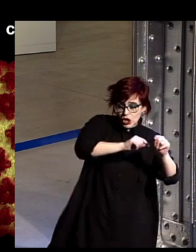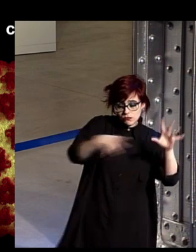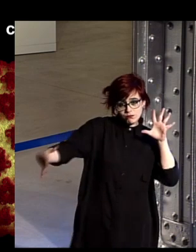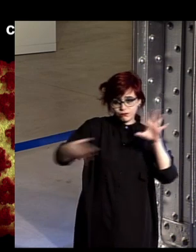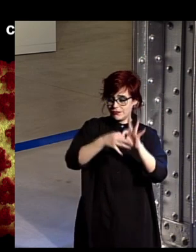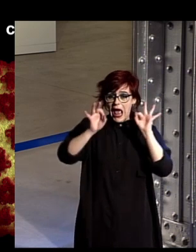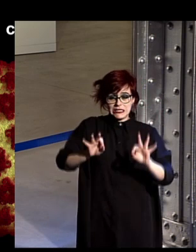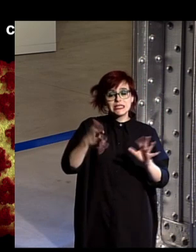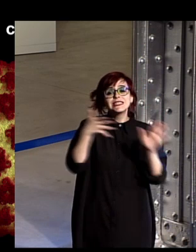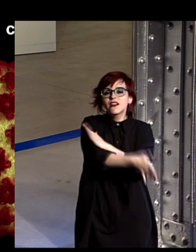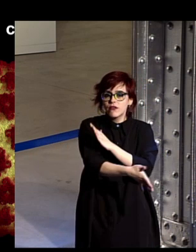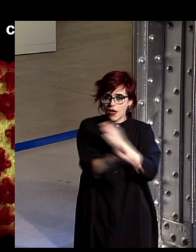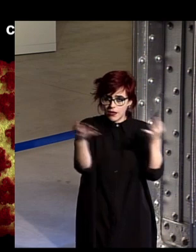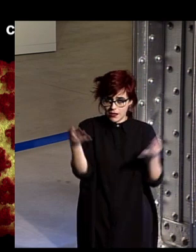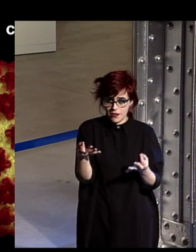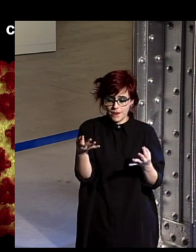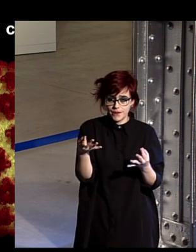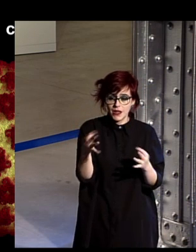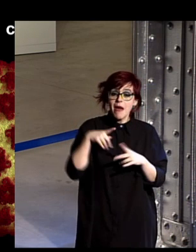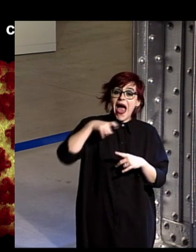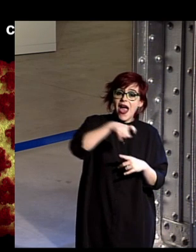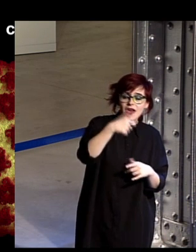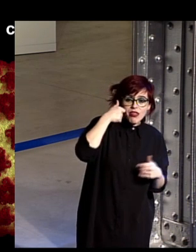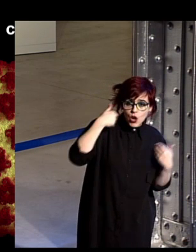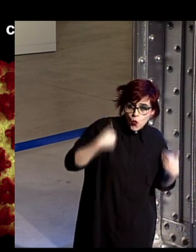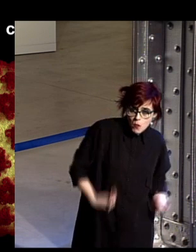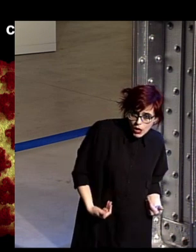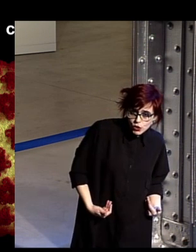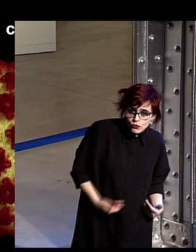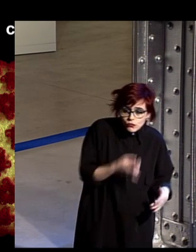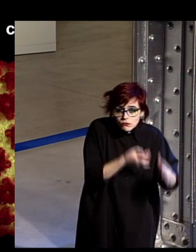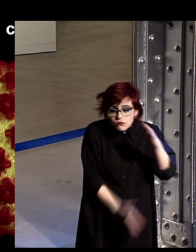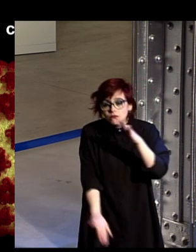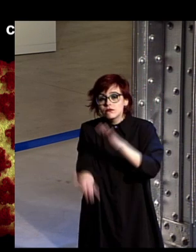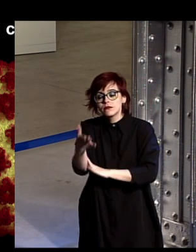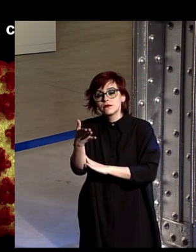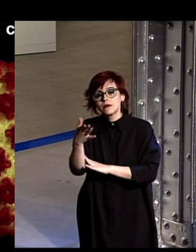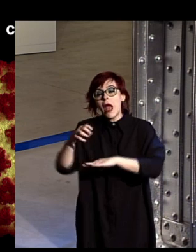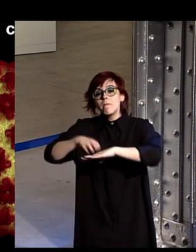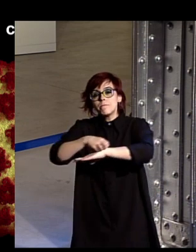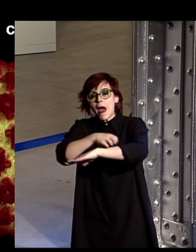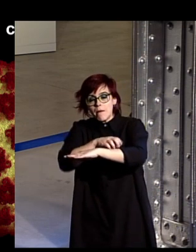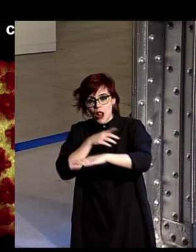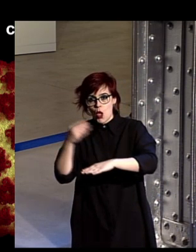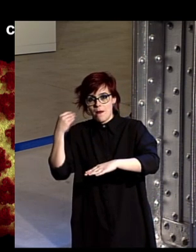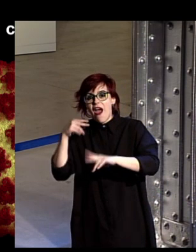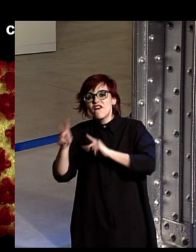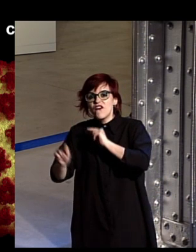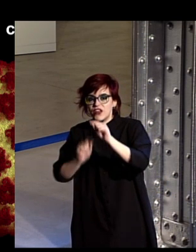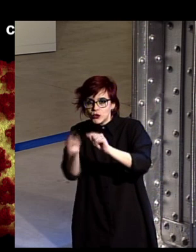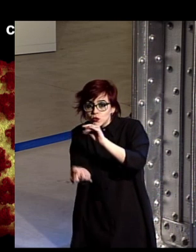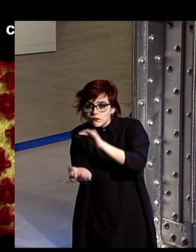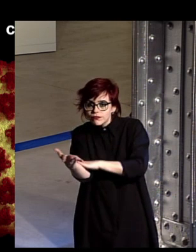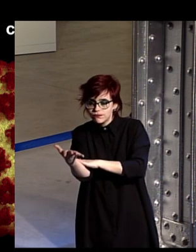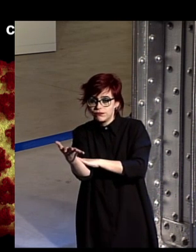el 5% del total de los cánceres humanos lo producen papilomavirus. Pero hay muy pocas especies de papilomavirus, de